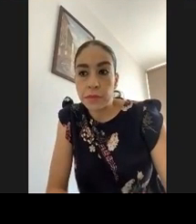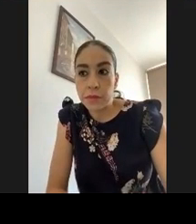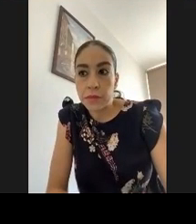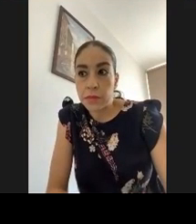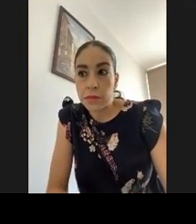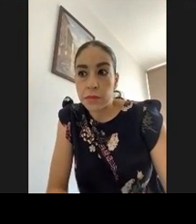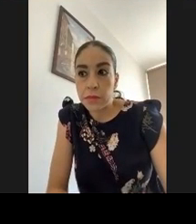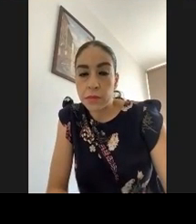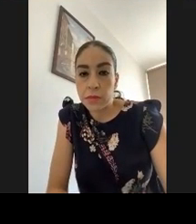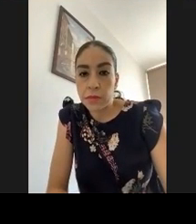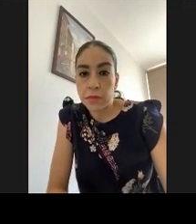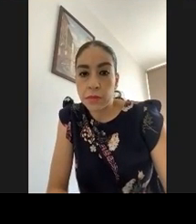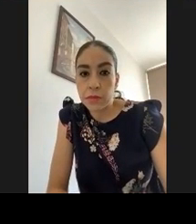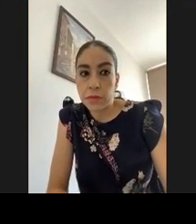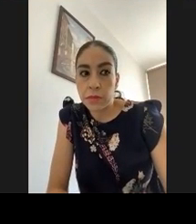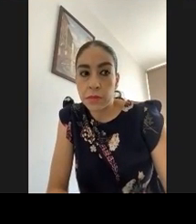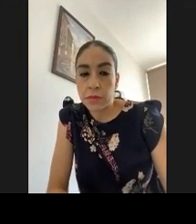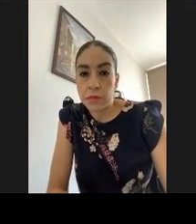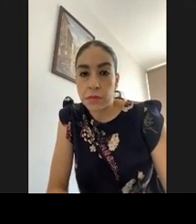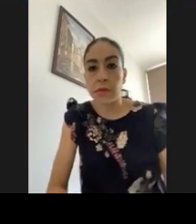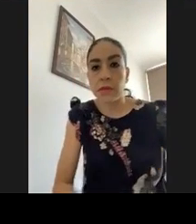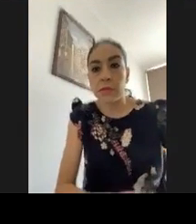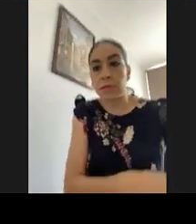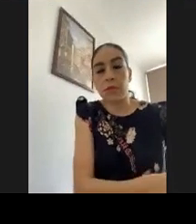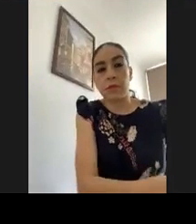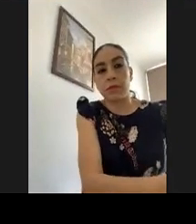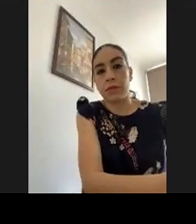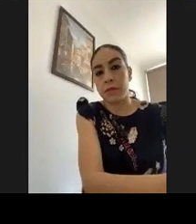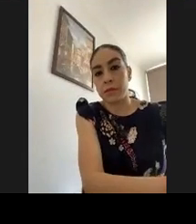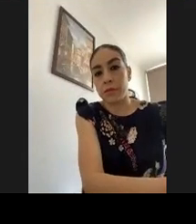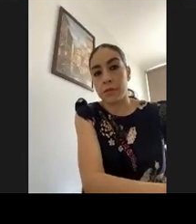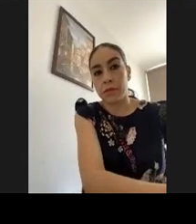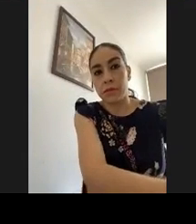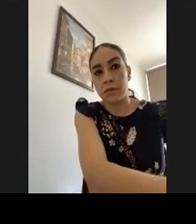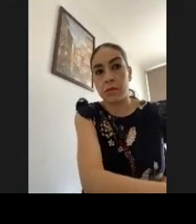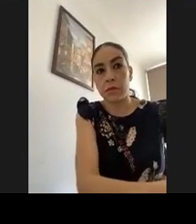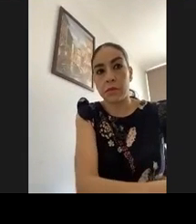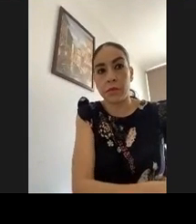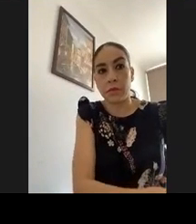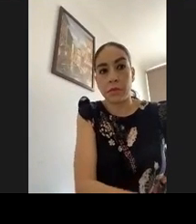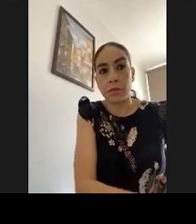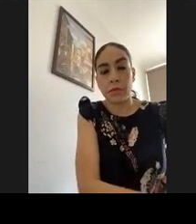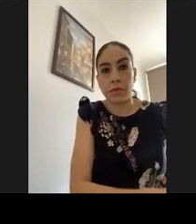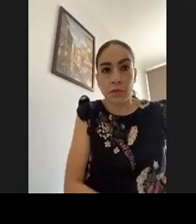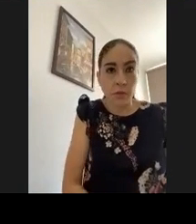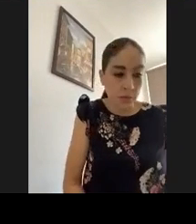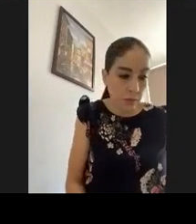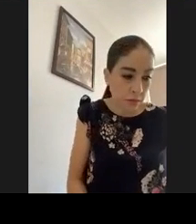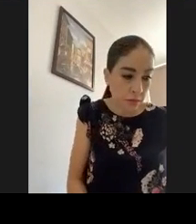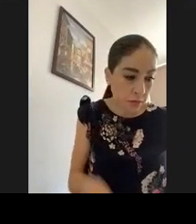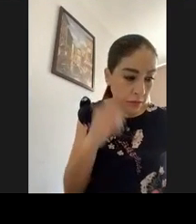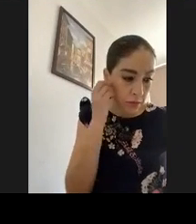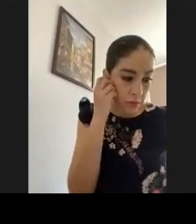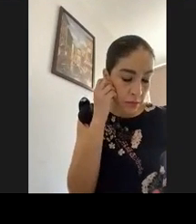una forma muy positiva. 5 talleres, el que menor asistencia tuvo alrededor de